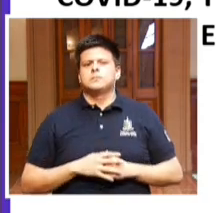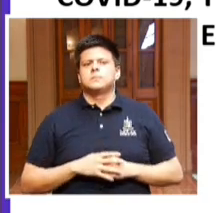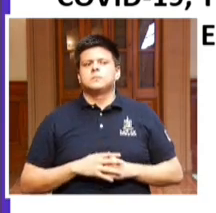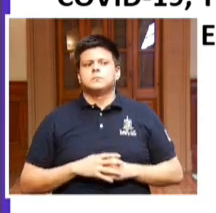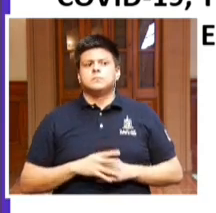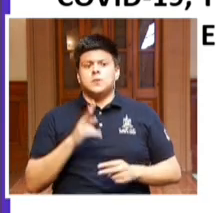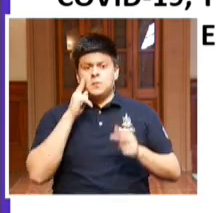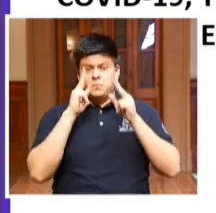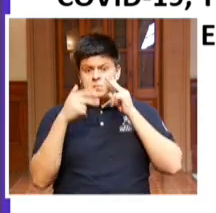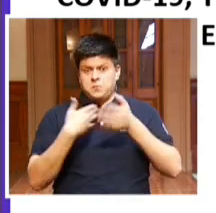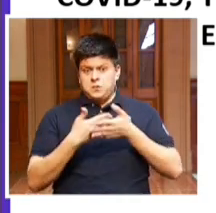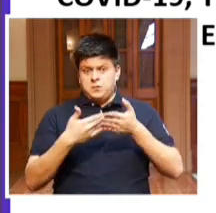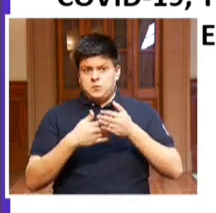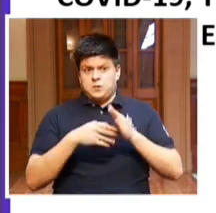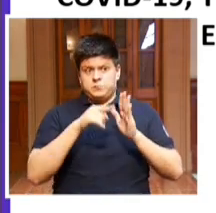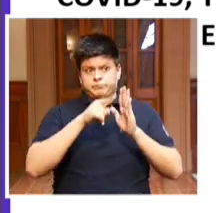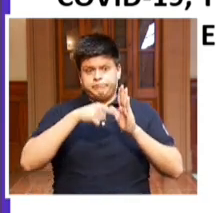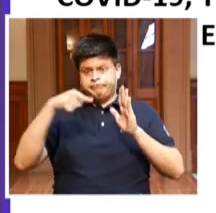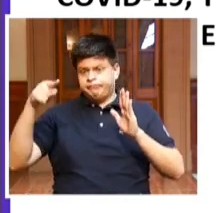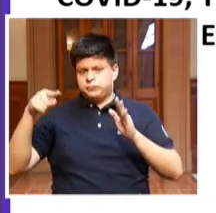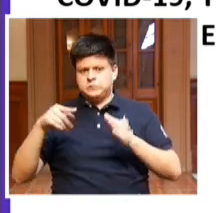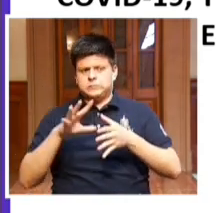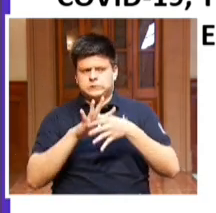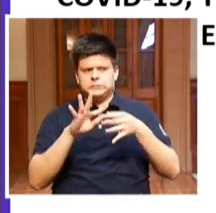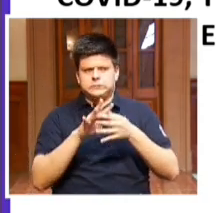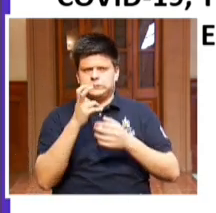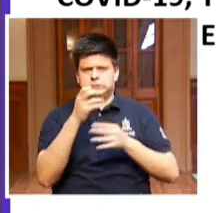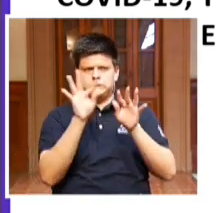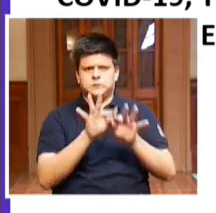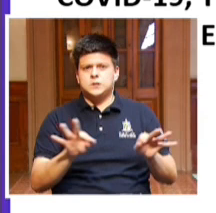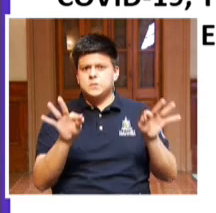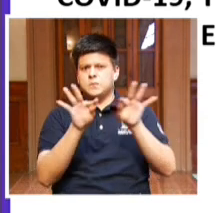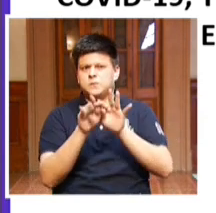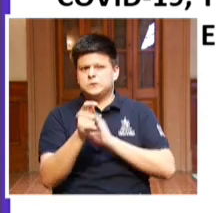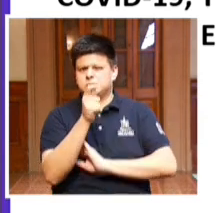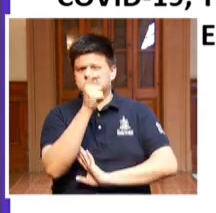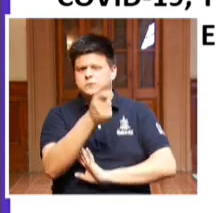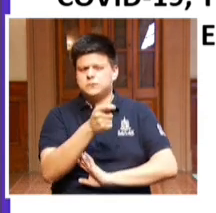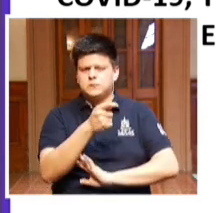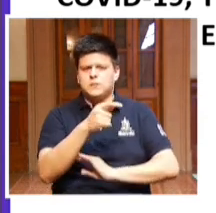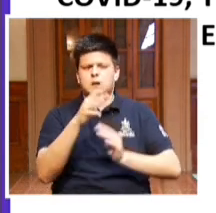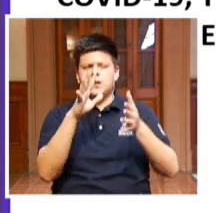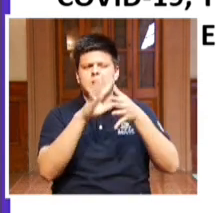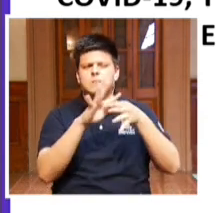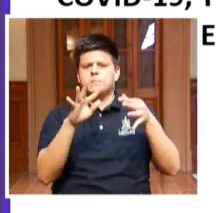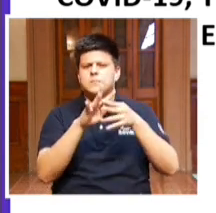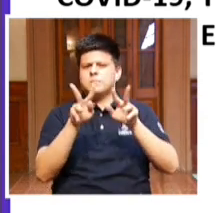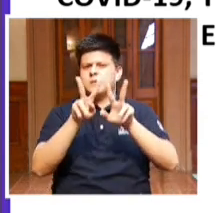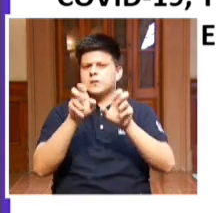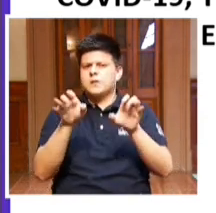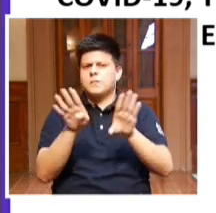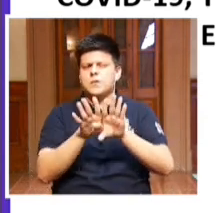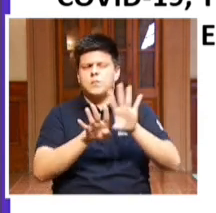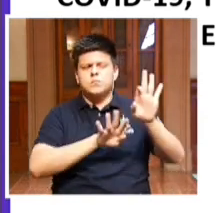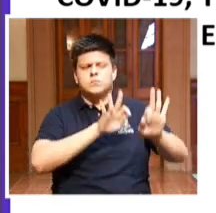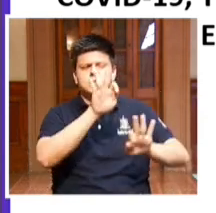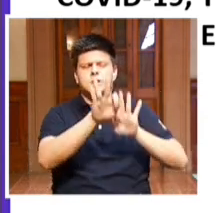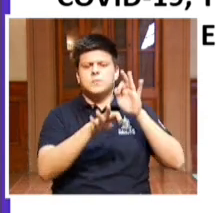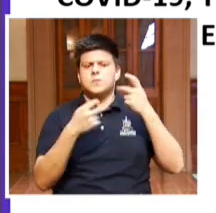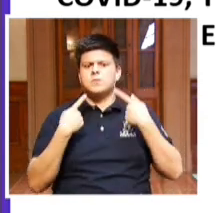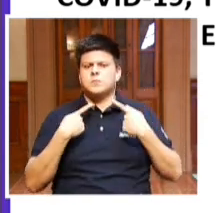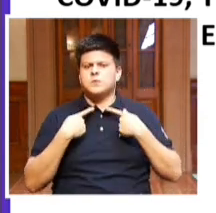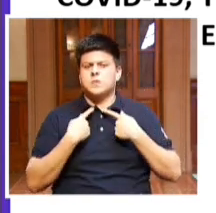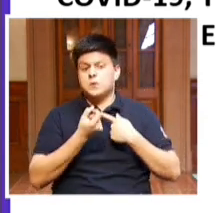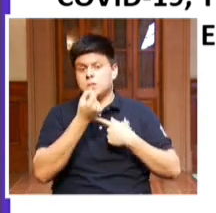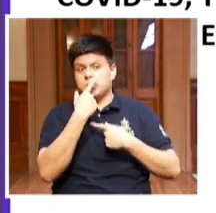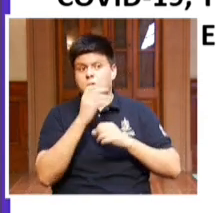Esta gráfica a mí me parece de las más importantes porque habla del tipo de tratamiento que está requiriendo